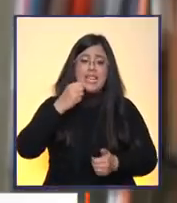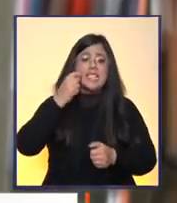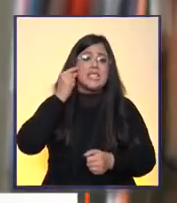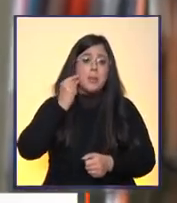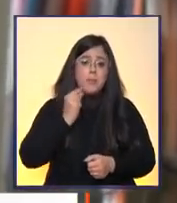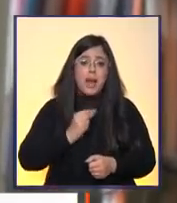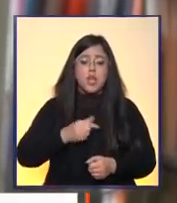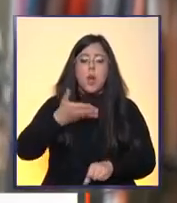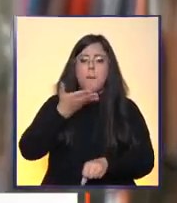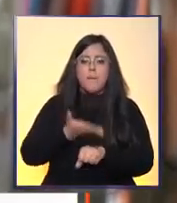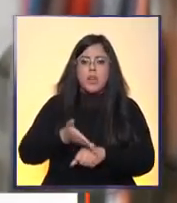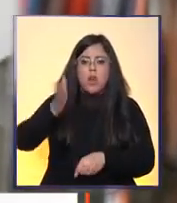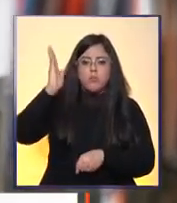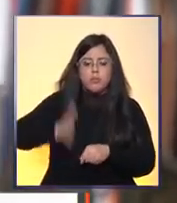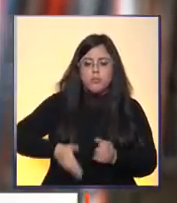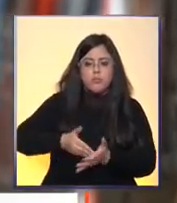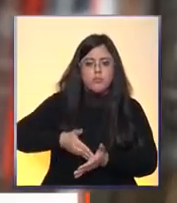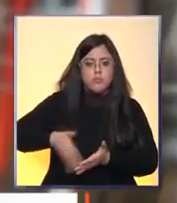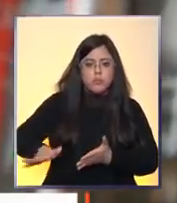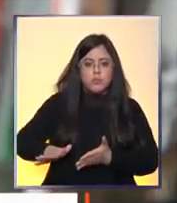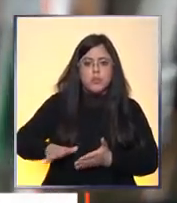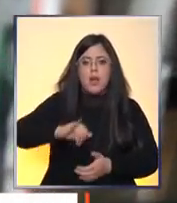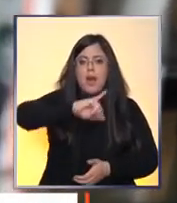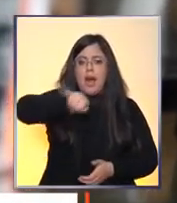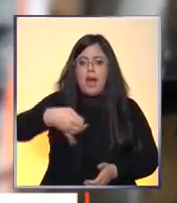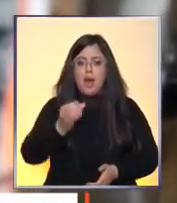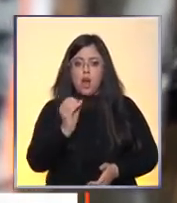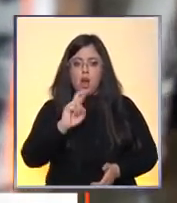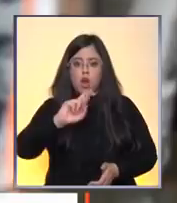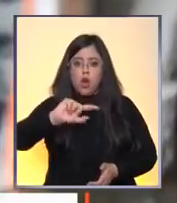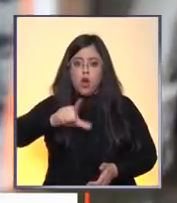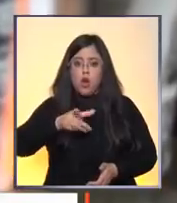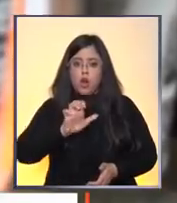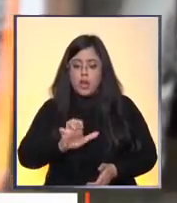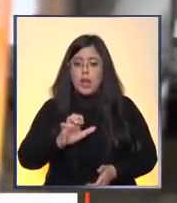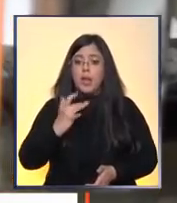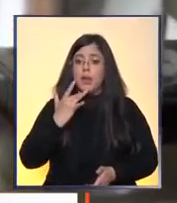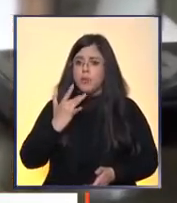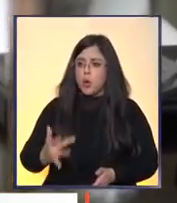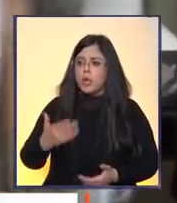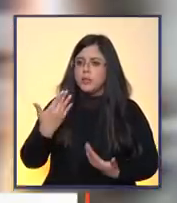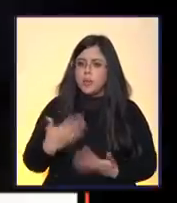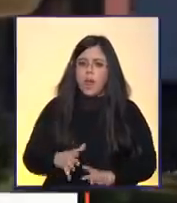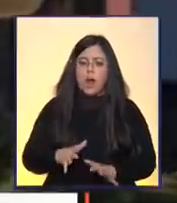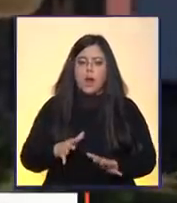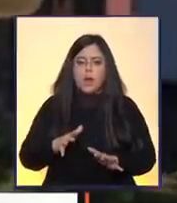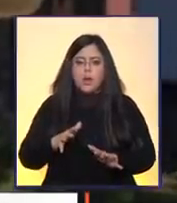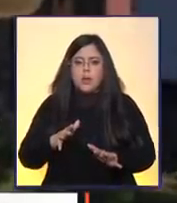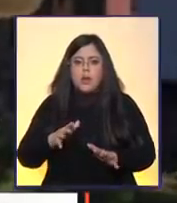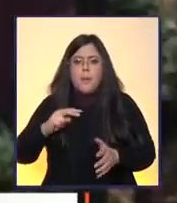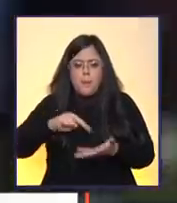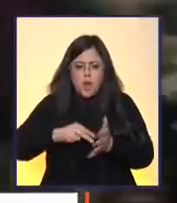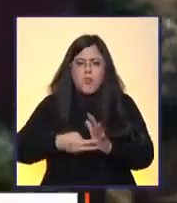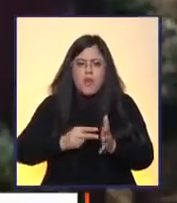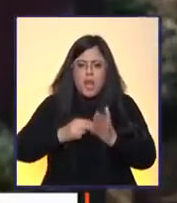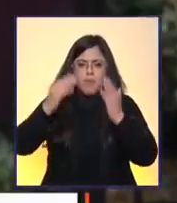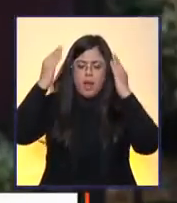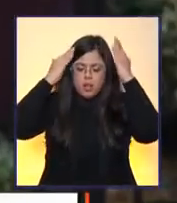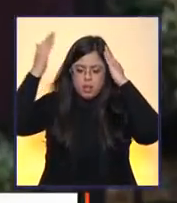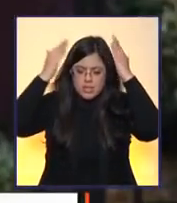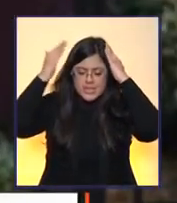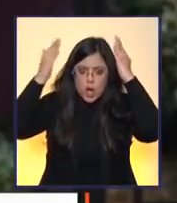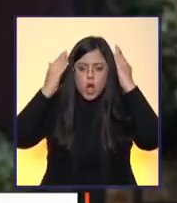Jorge Gatica, acusándolo de falta grave a la moral, transgrediendo la dignidad psíquica de los funcionarios e